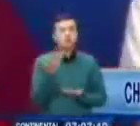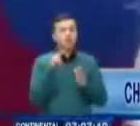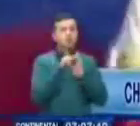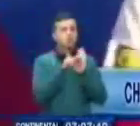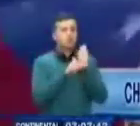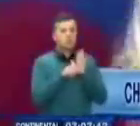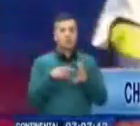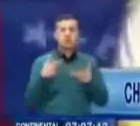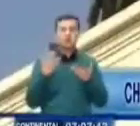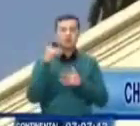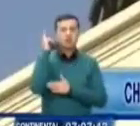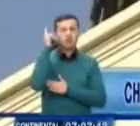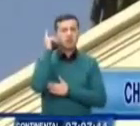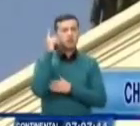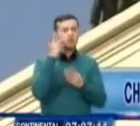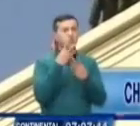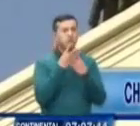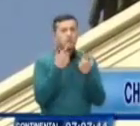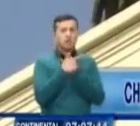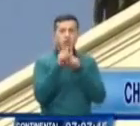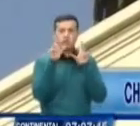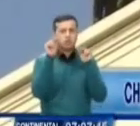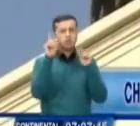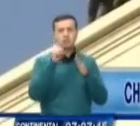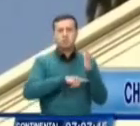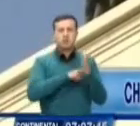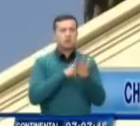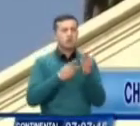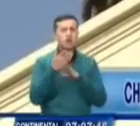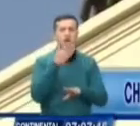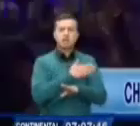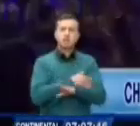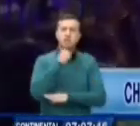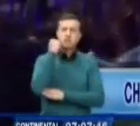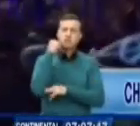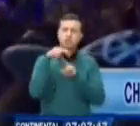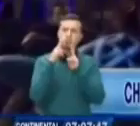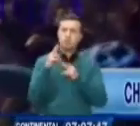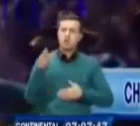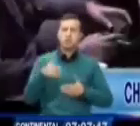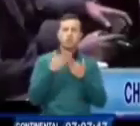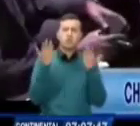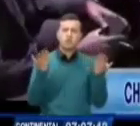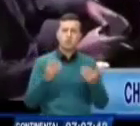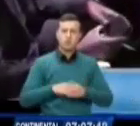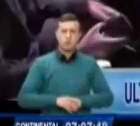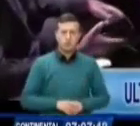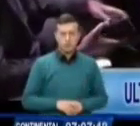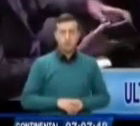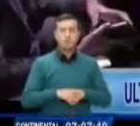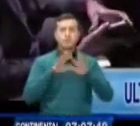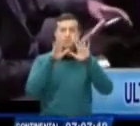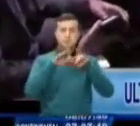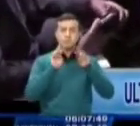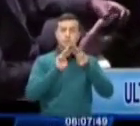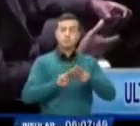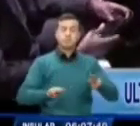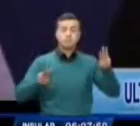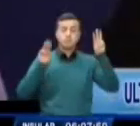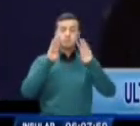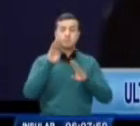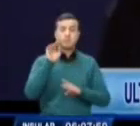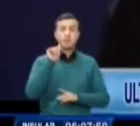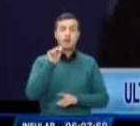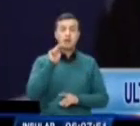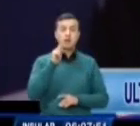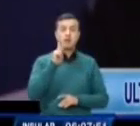normativas para liberar a presos políticos que atentaron contra los derechos humanos. El secretario de Naciones Unidas, Ban Ki-moon,